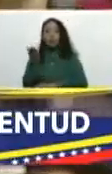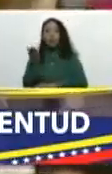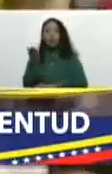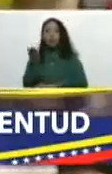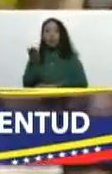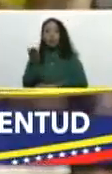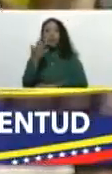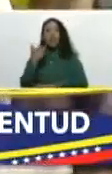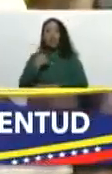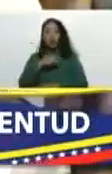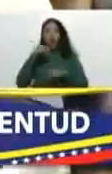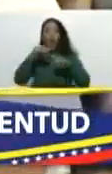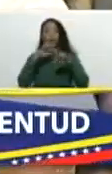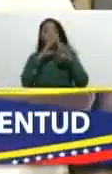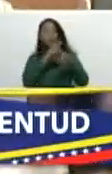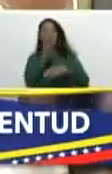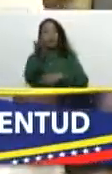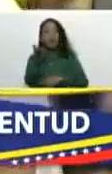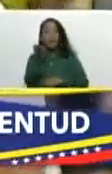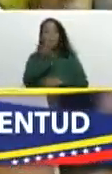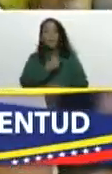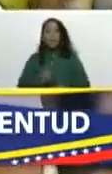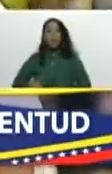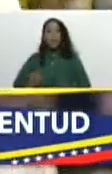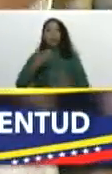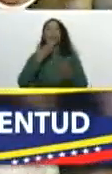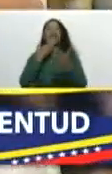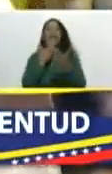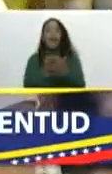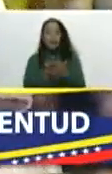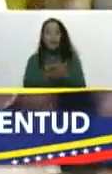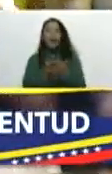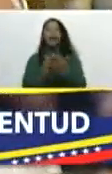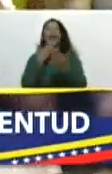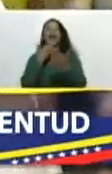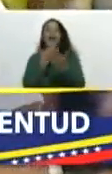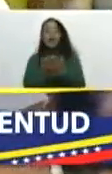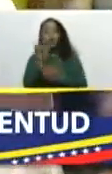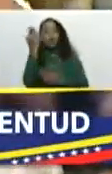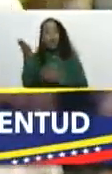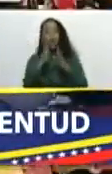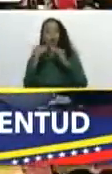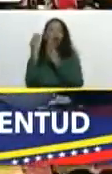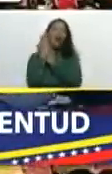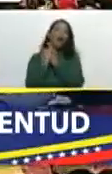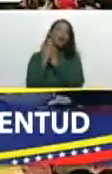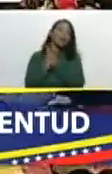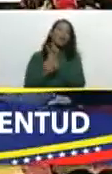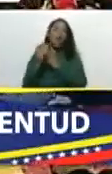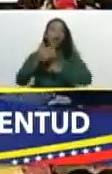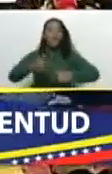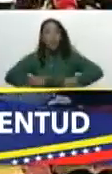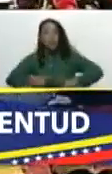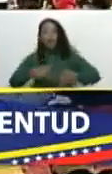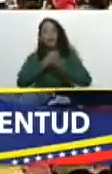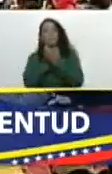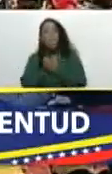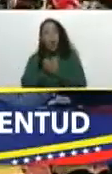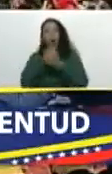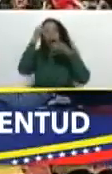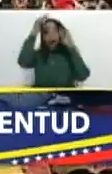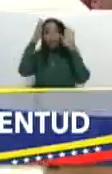hoy nosotros le respondemos a usted, presidente, gracias. Gracias a usted por todo el cariño, el esfuerzo, el amor, la dedicación que